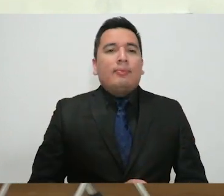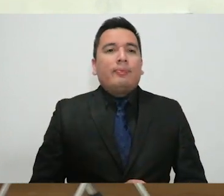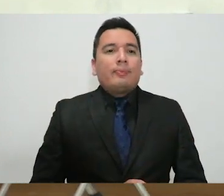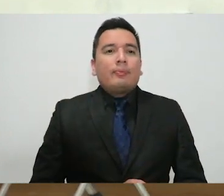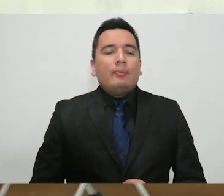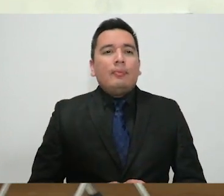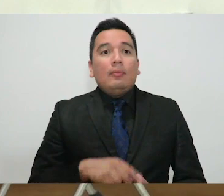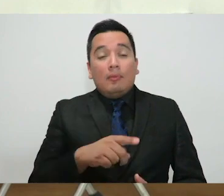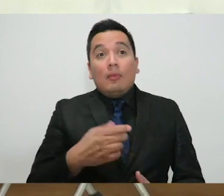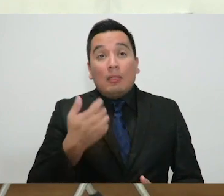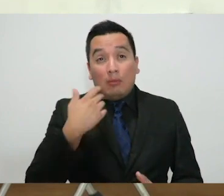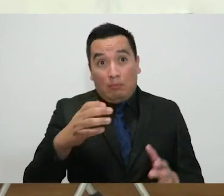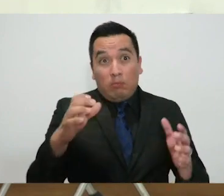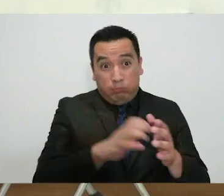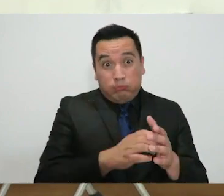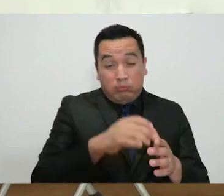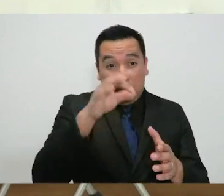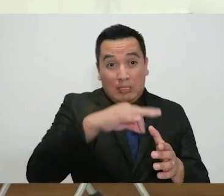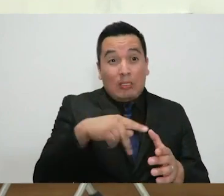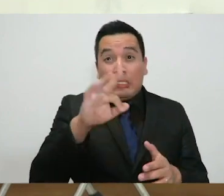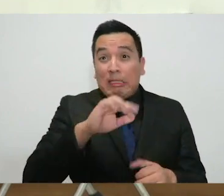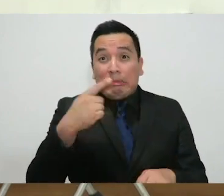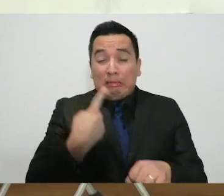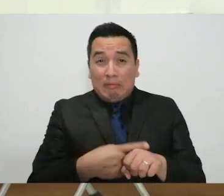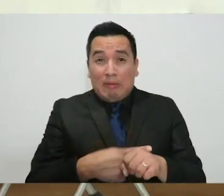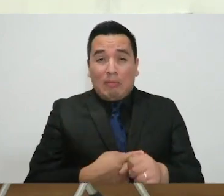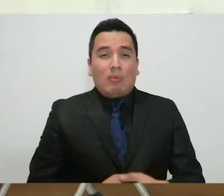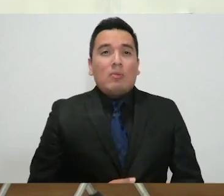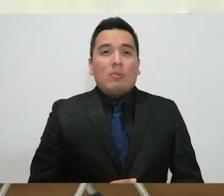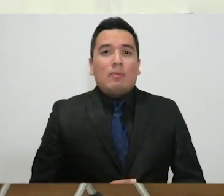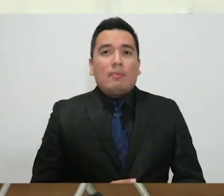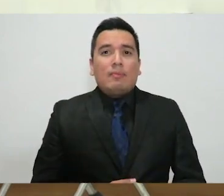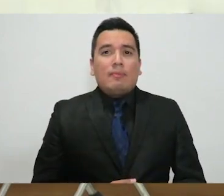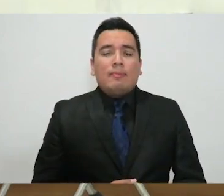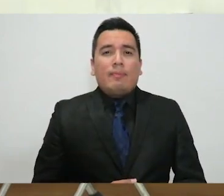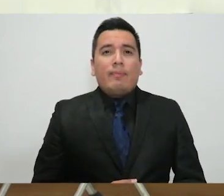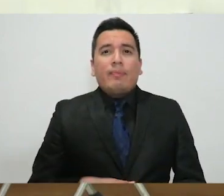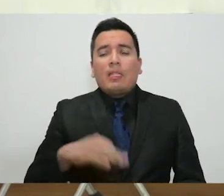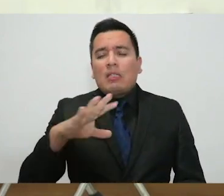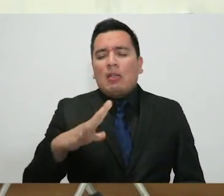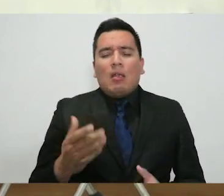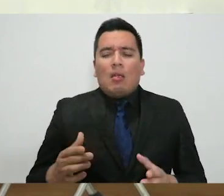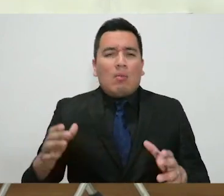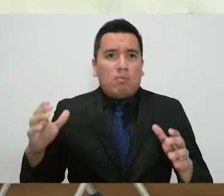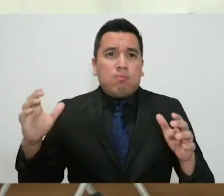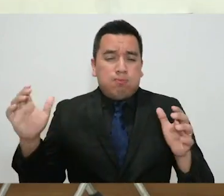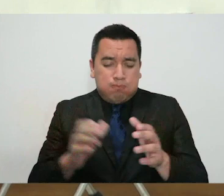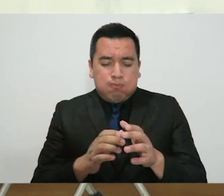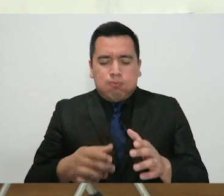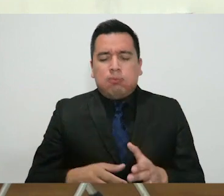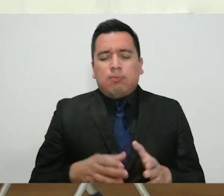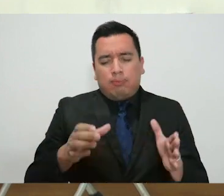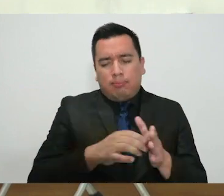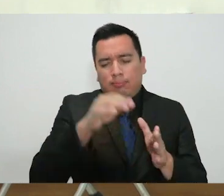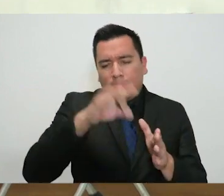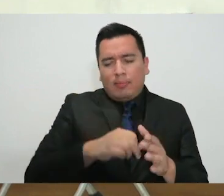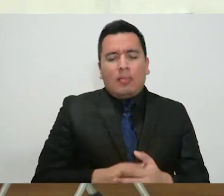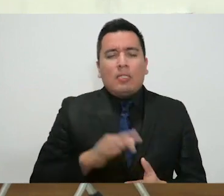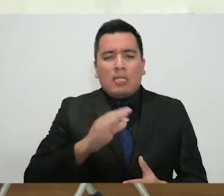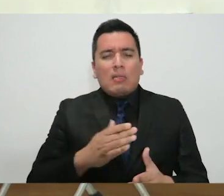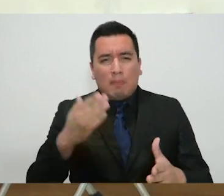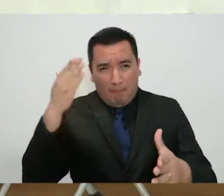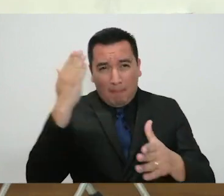de las elecciones se encuentran enfermos, para que los órganos electorales vayan